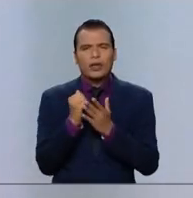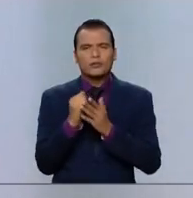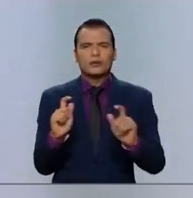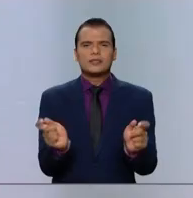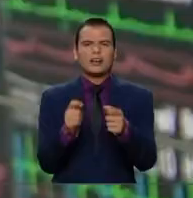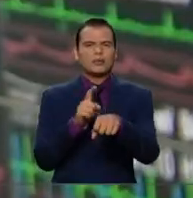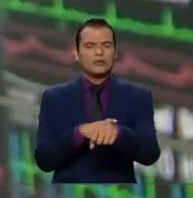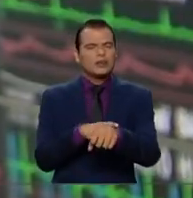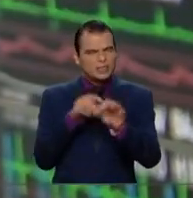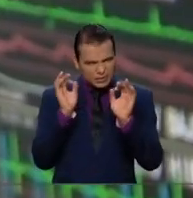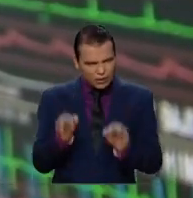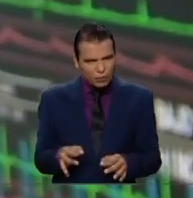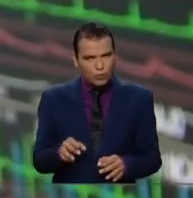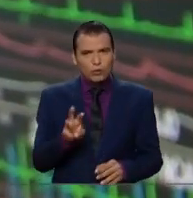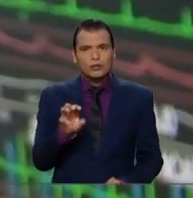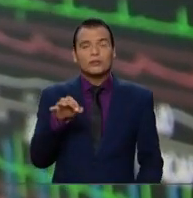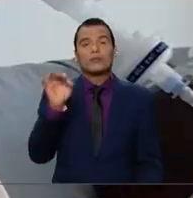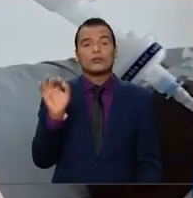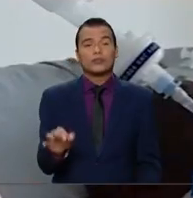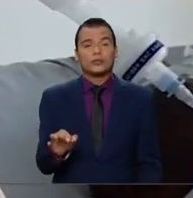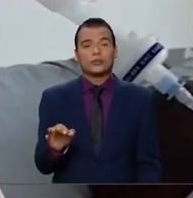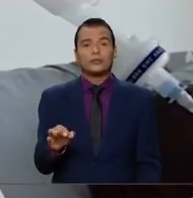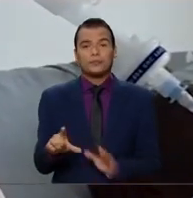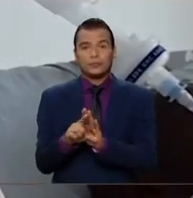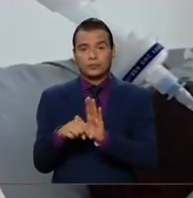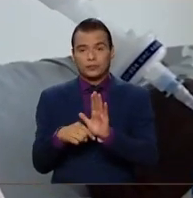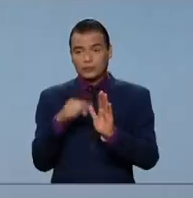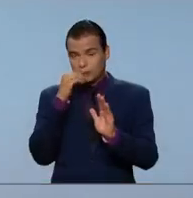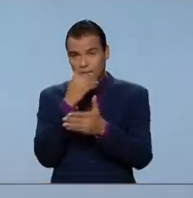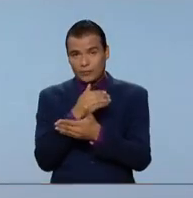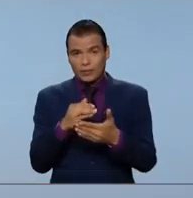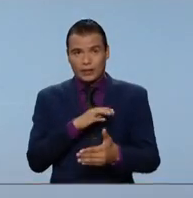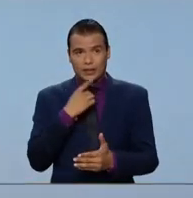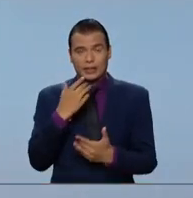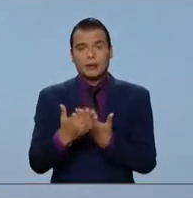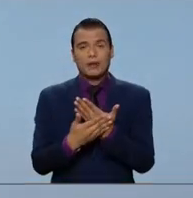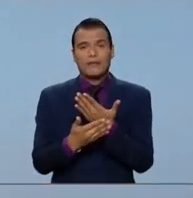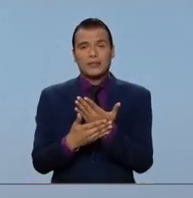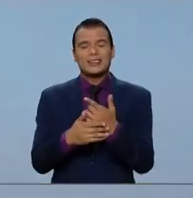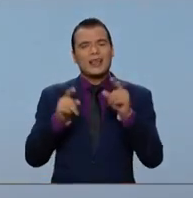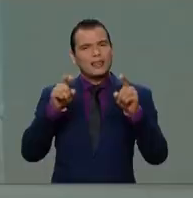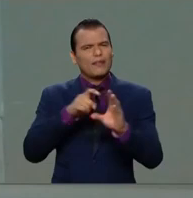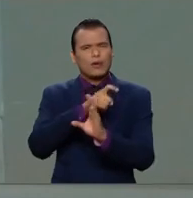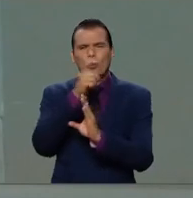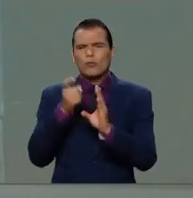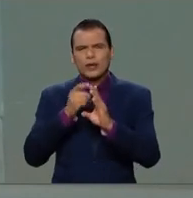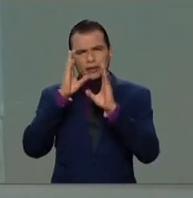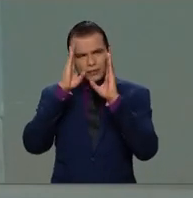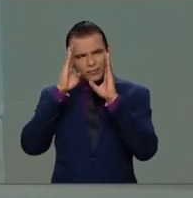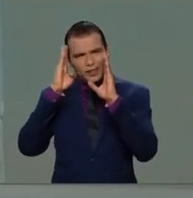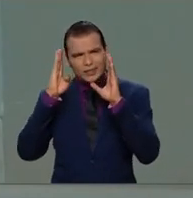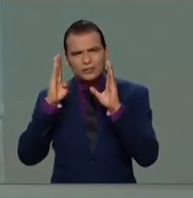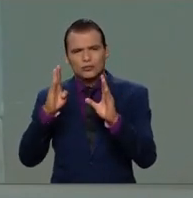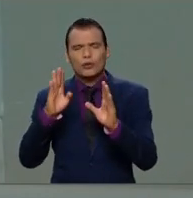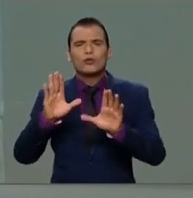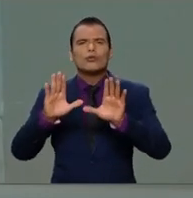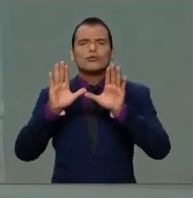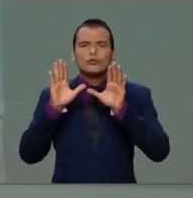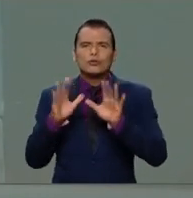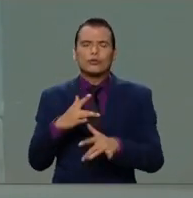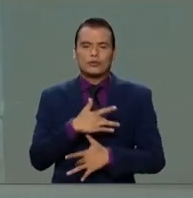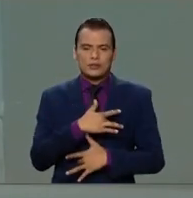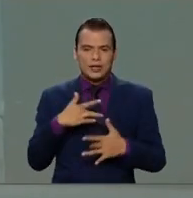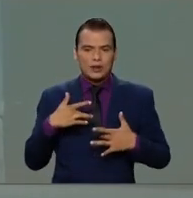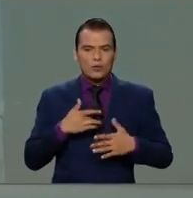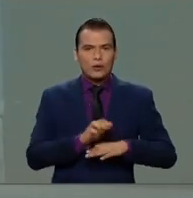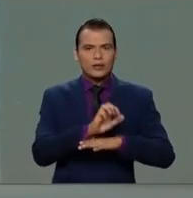sobrevida alcanza el 90%. En Colombia la ley del cáncer infantil ordena un tratamiento integral que unidos los actores que trabajan en la atención de la